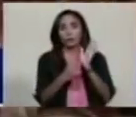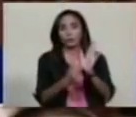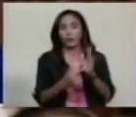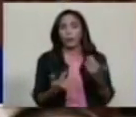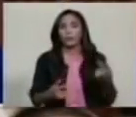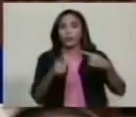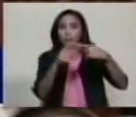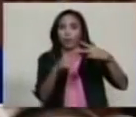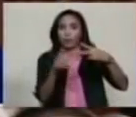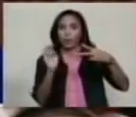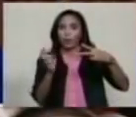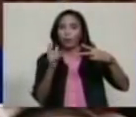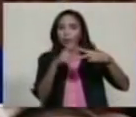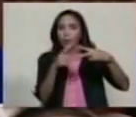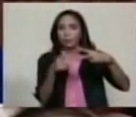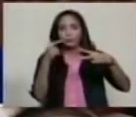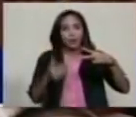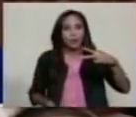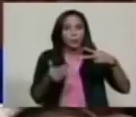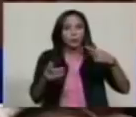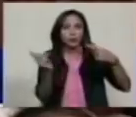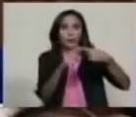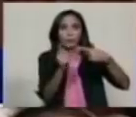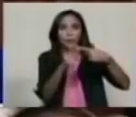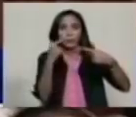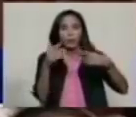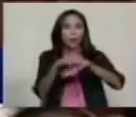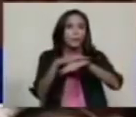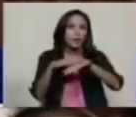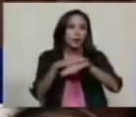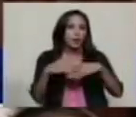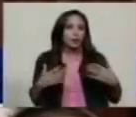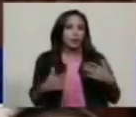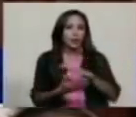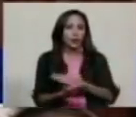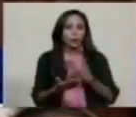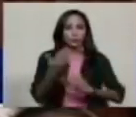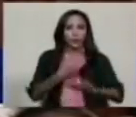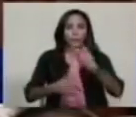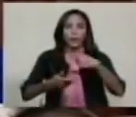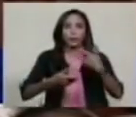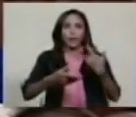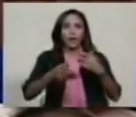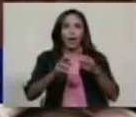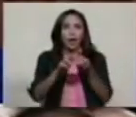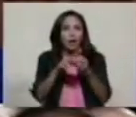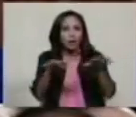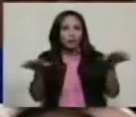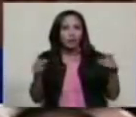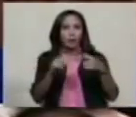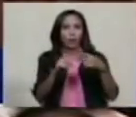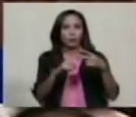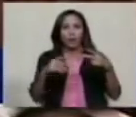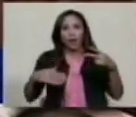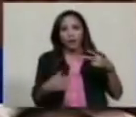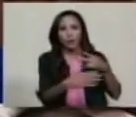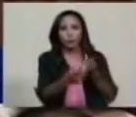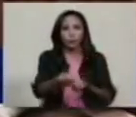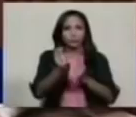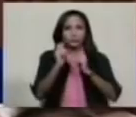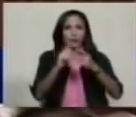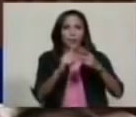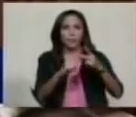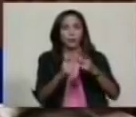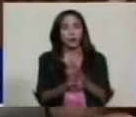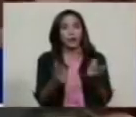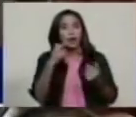en nuestra labor de exportación, como el Ministerio de Comercio Exterior y el Ministerio de Agricultura y Pesca, tenemos que darle un